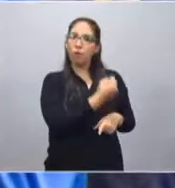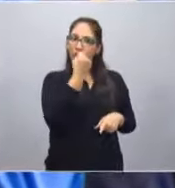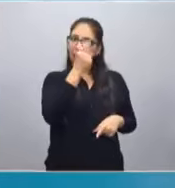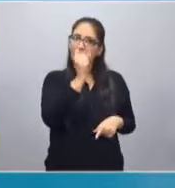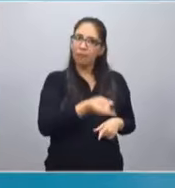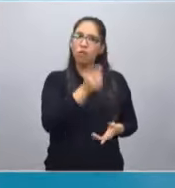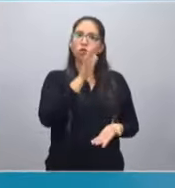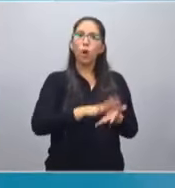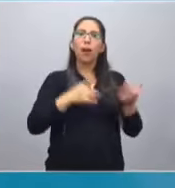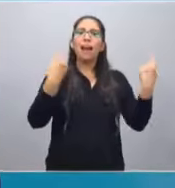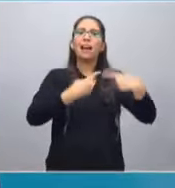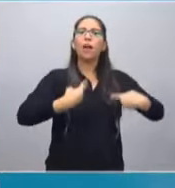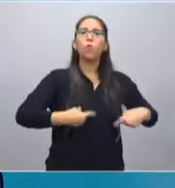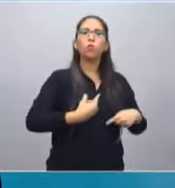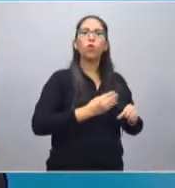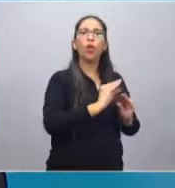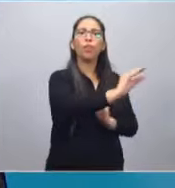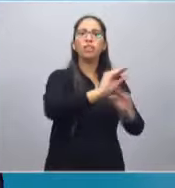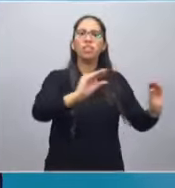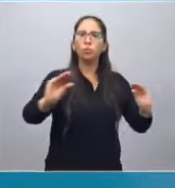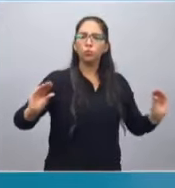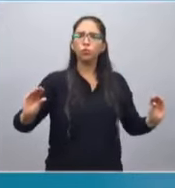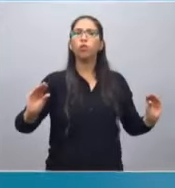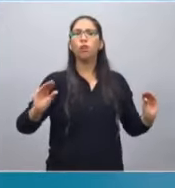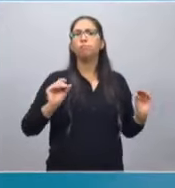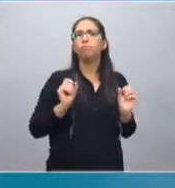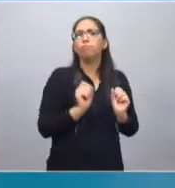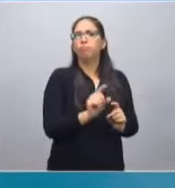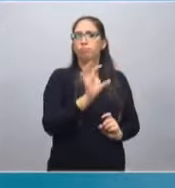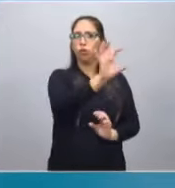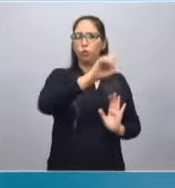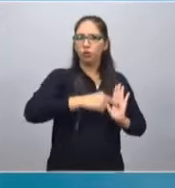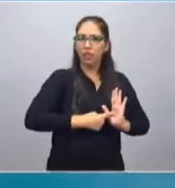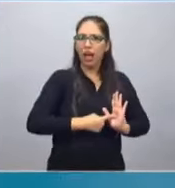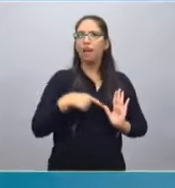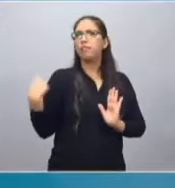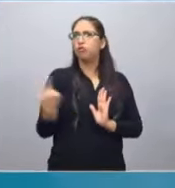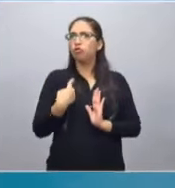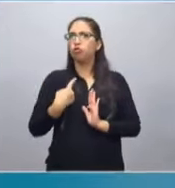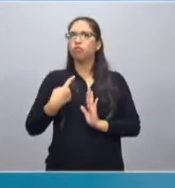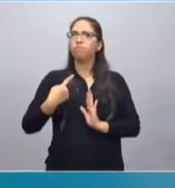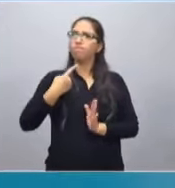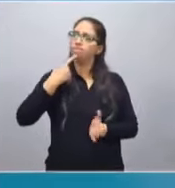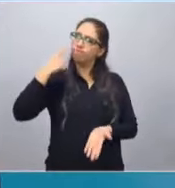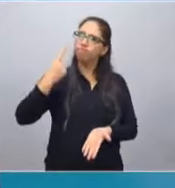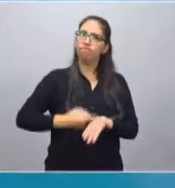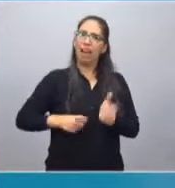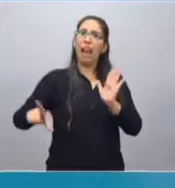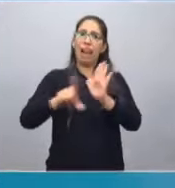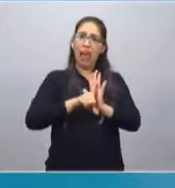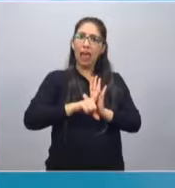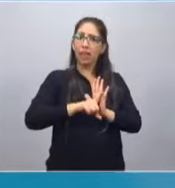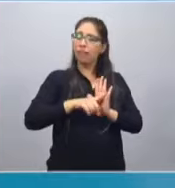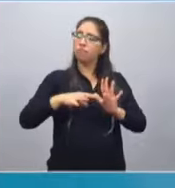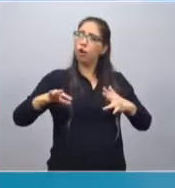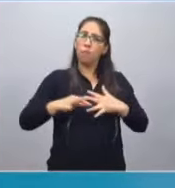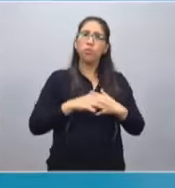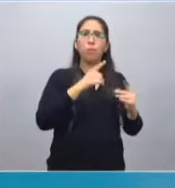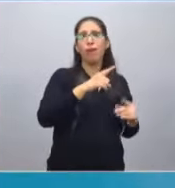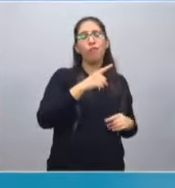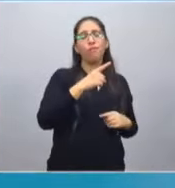distribución de recursos que corresponde que la provincia se había comprometido que es ley pero que a diferencia del gobierno